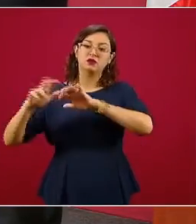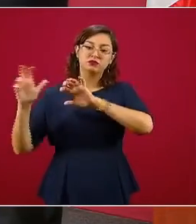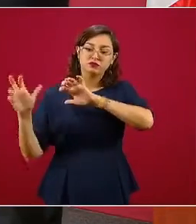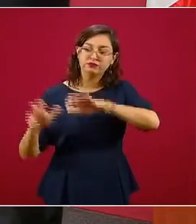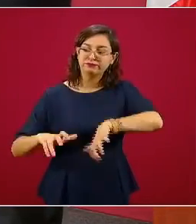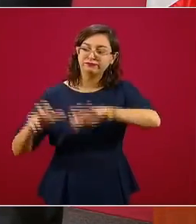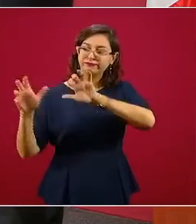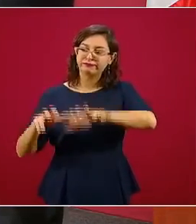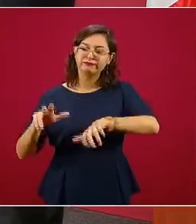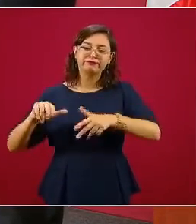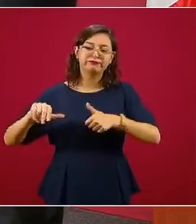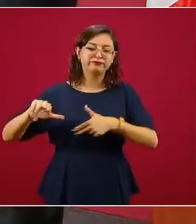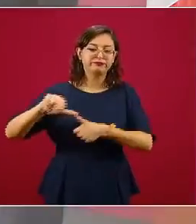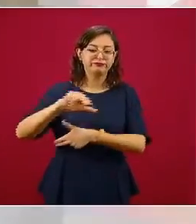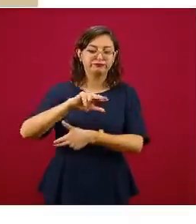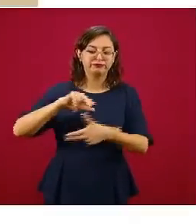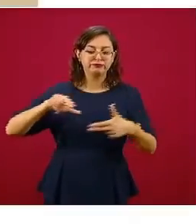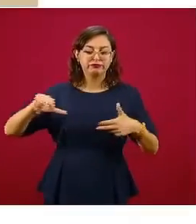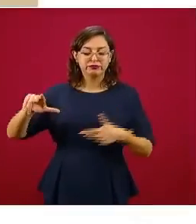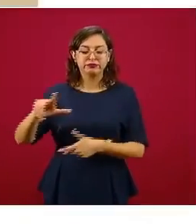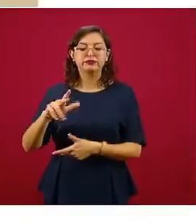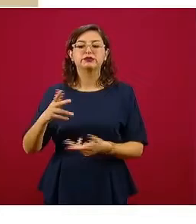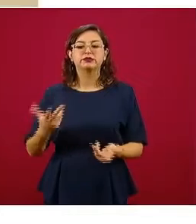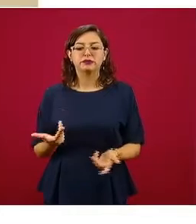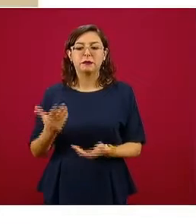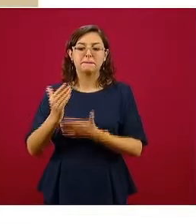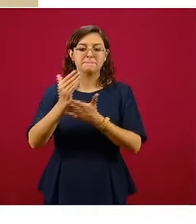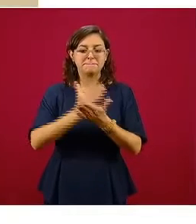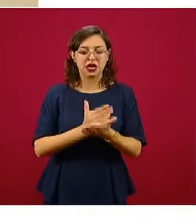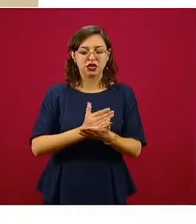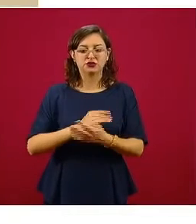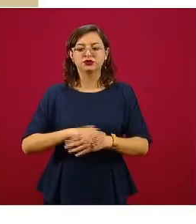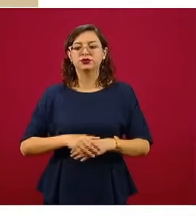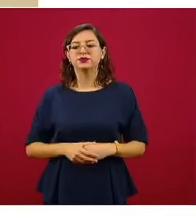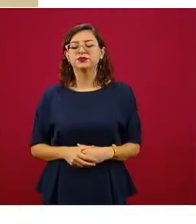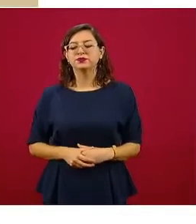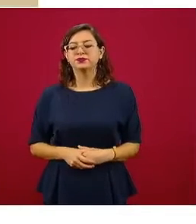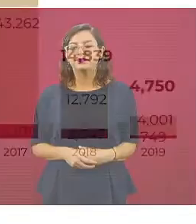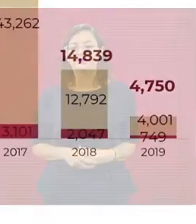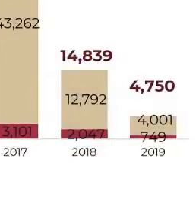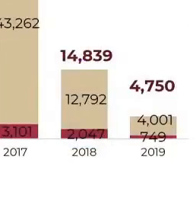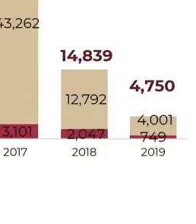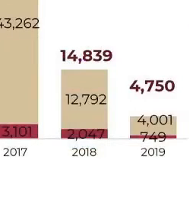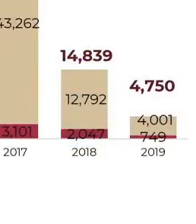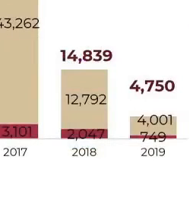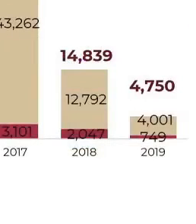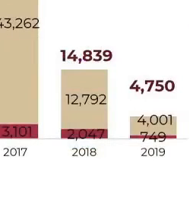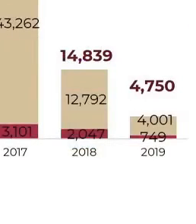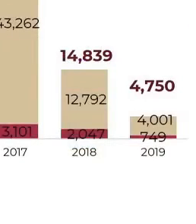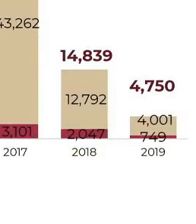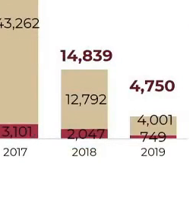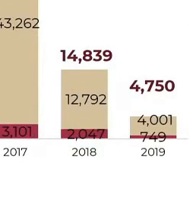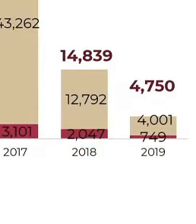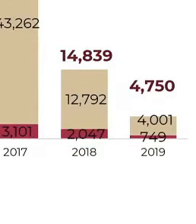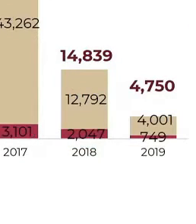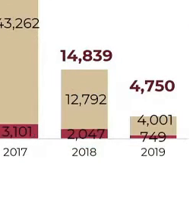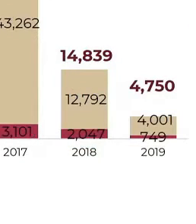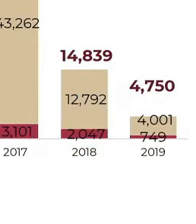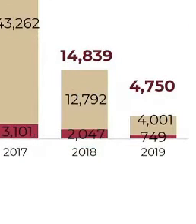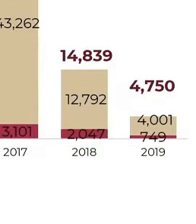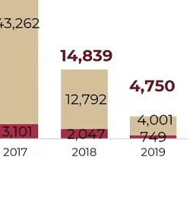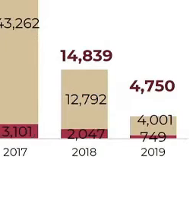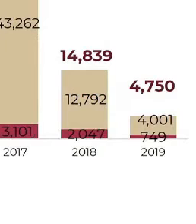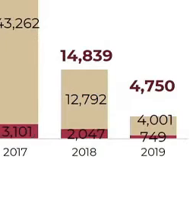de ciclones tropicales y lluvias, y este es un ejemplo del manejo adecuado del instrumento. Los